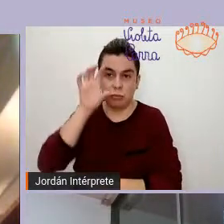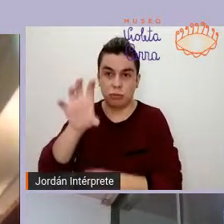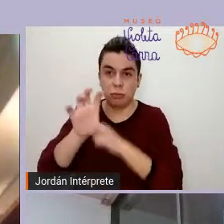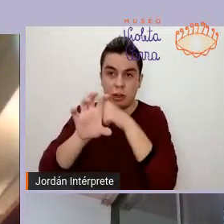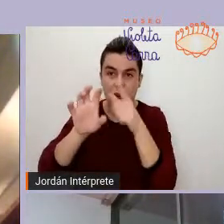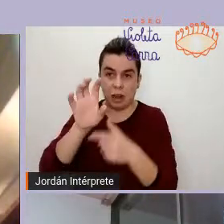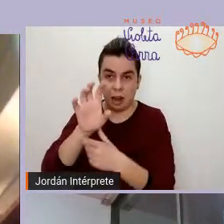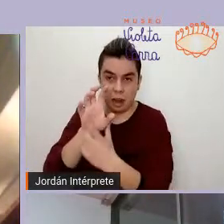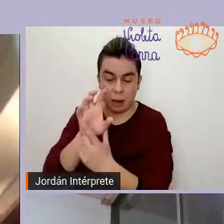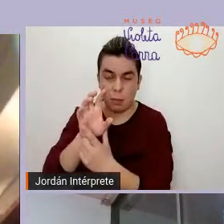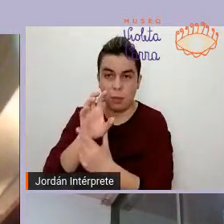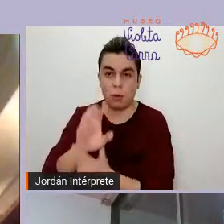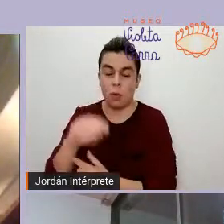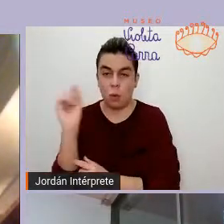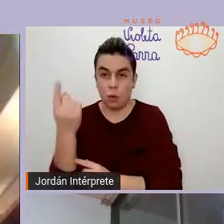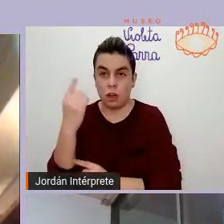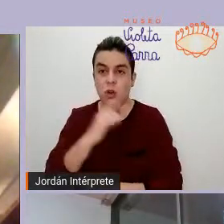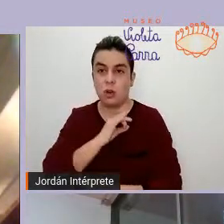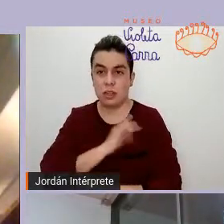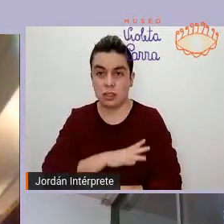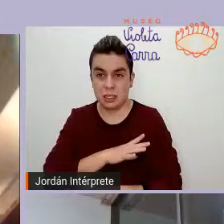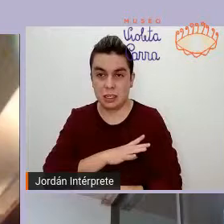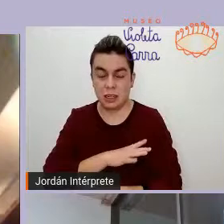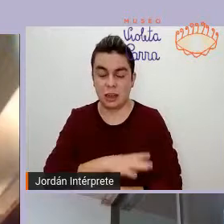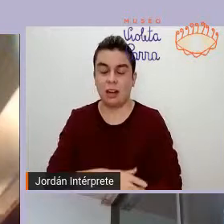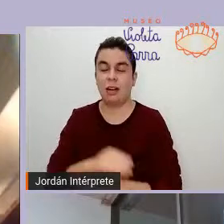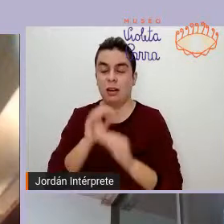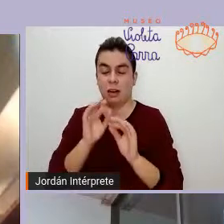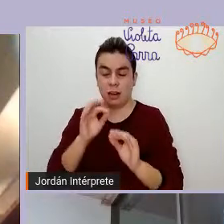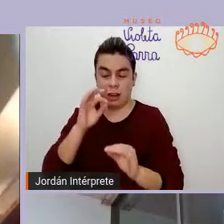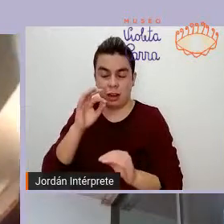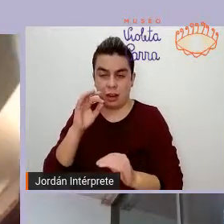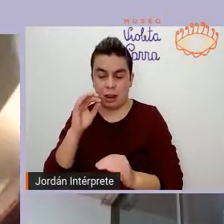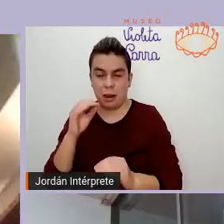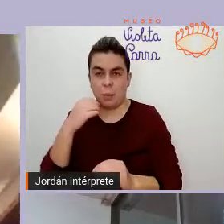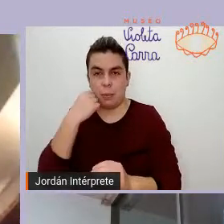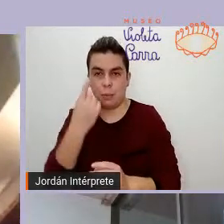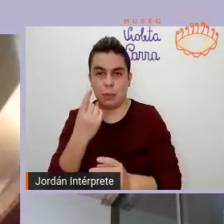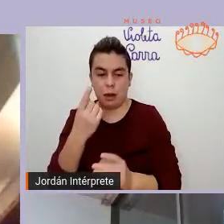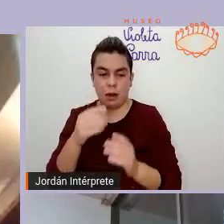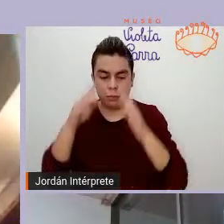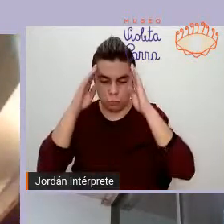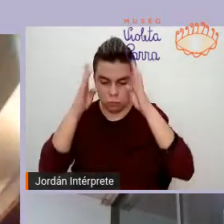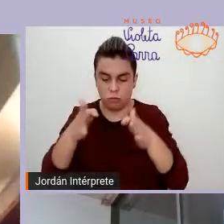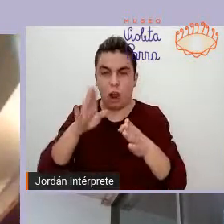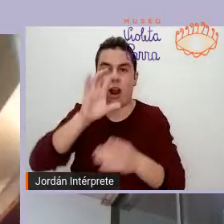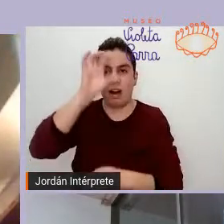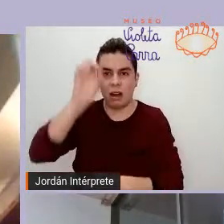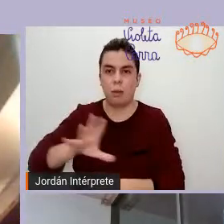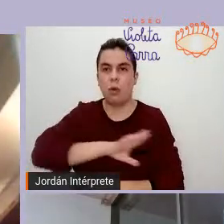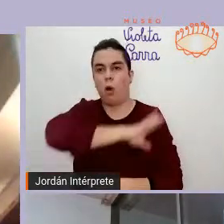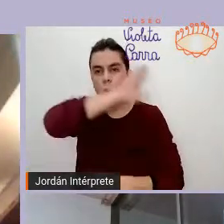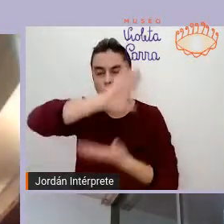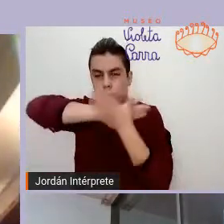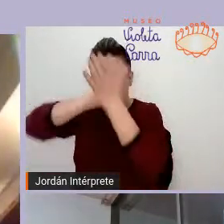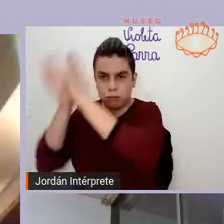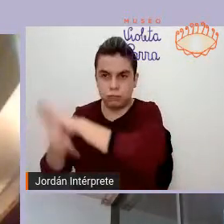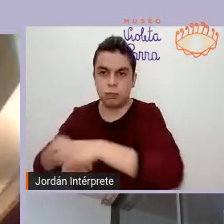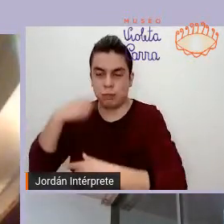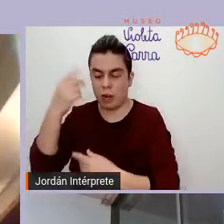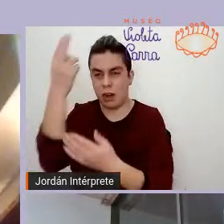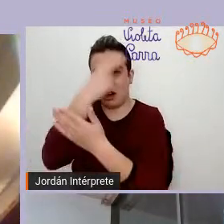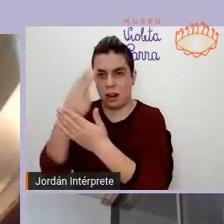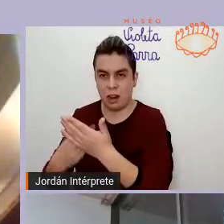artista, porque Violeta Parra tuvo una función muy importante en Concepción. Impartió talleres,